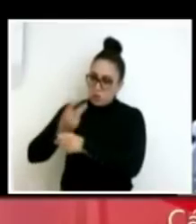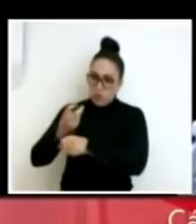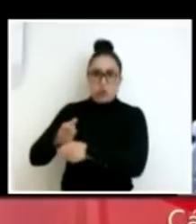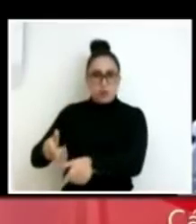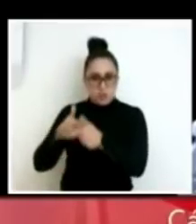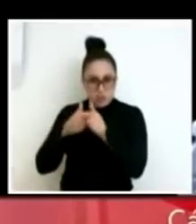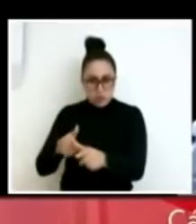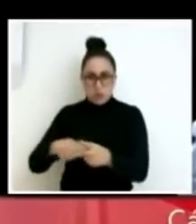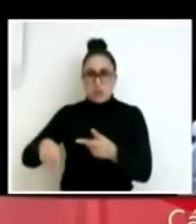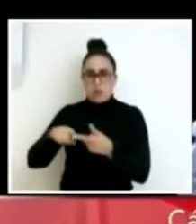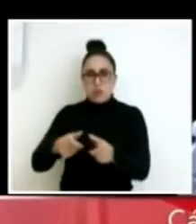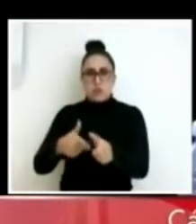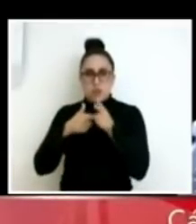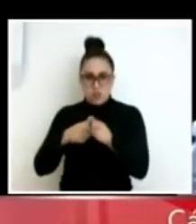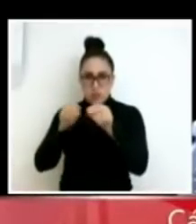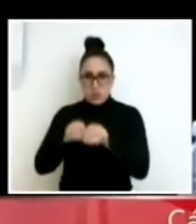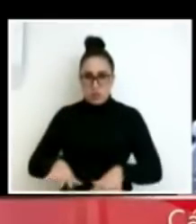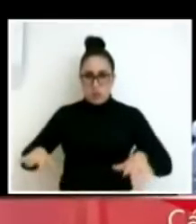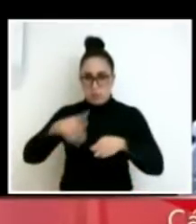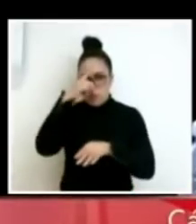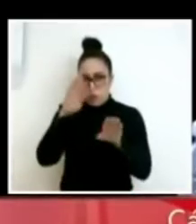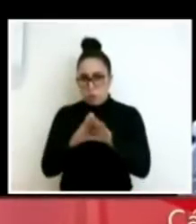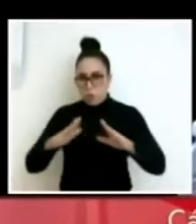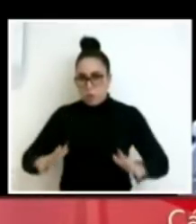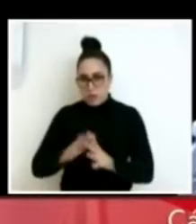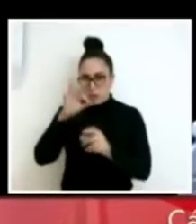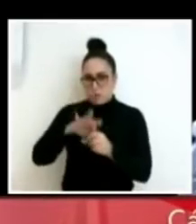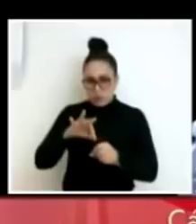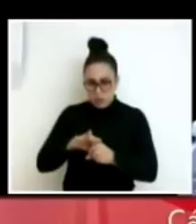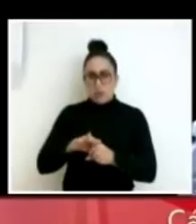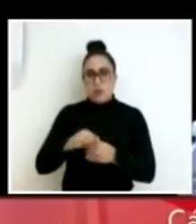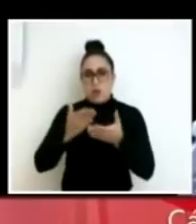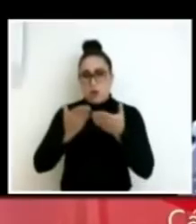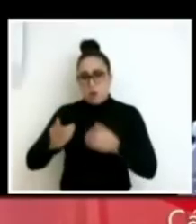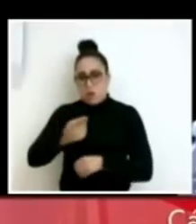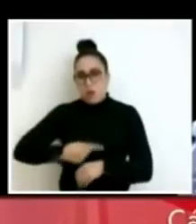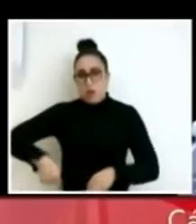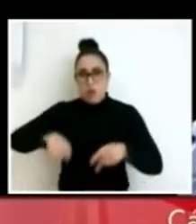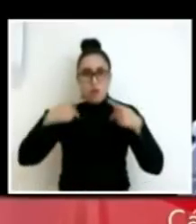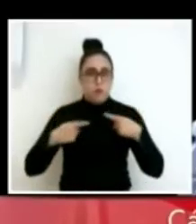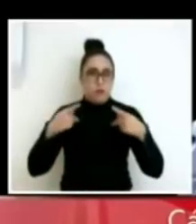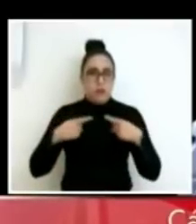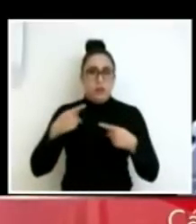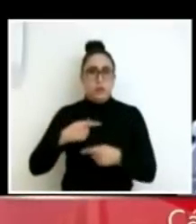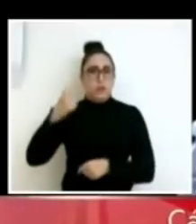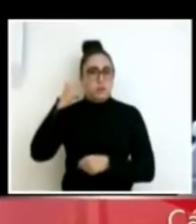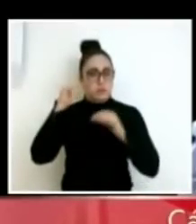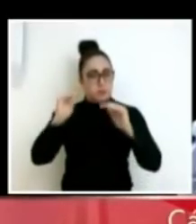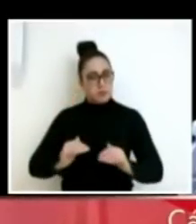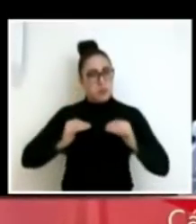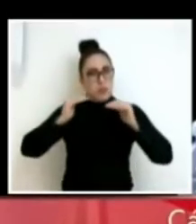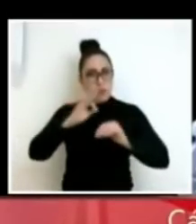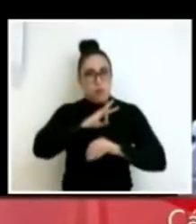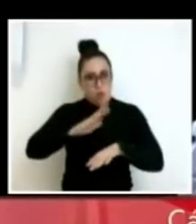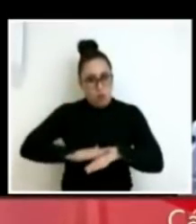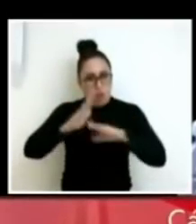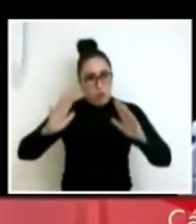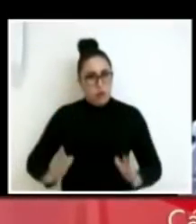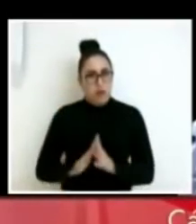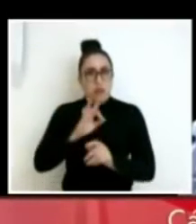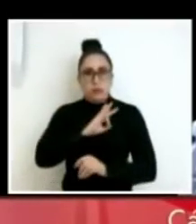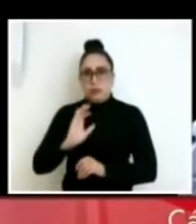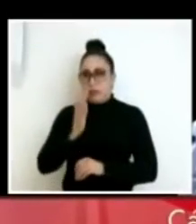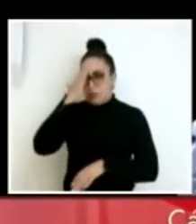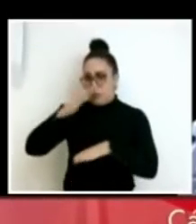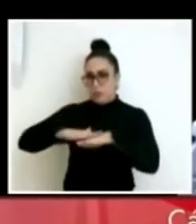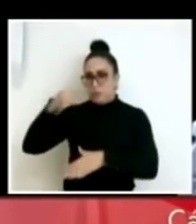sigue la convocatoria para participar en elecciones y sigue que ustedes, el pueblo de México, elevemos un nivel de participación, nos informemos